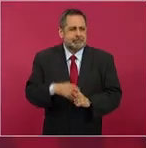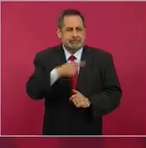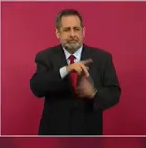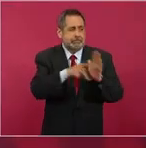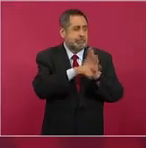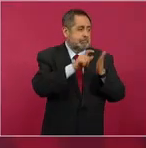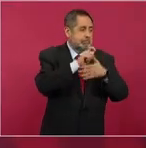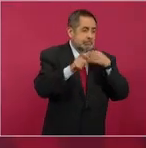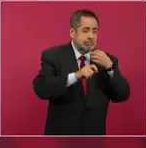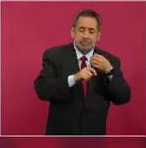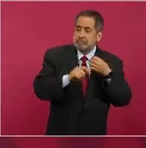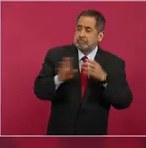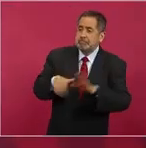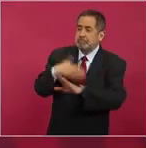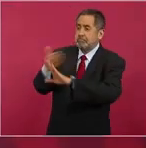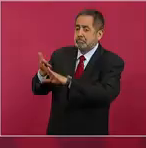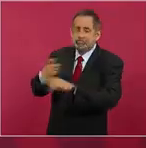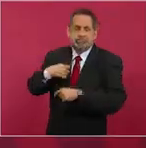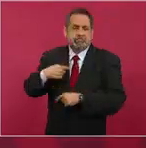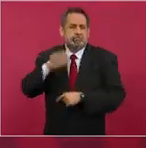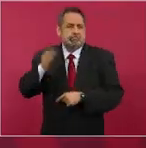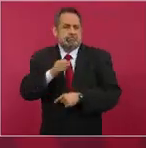fusilado.